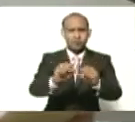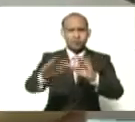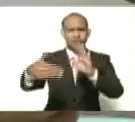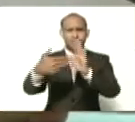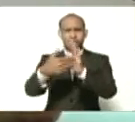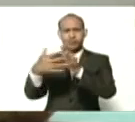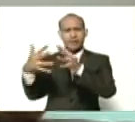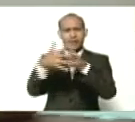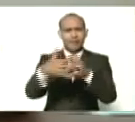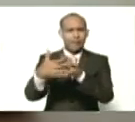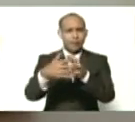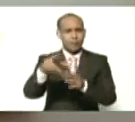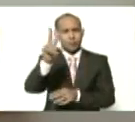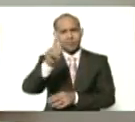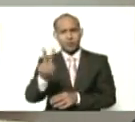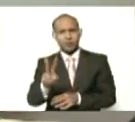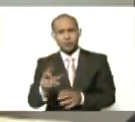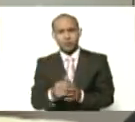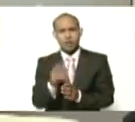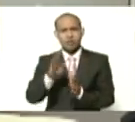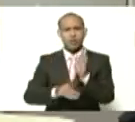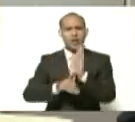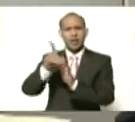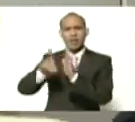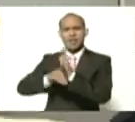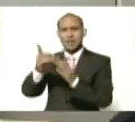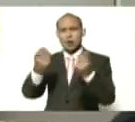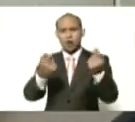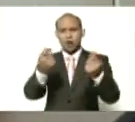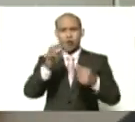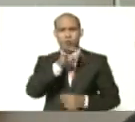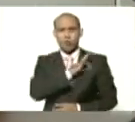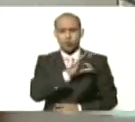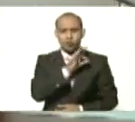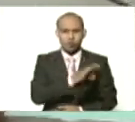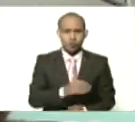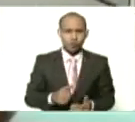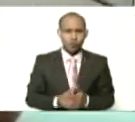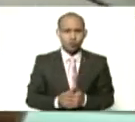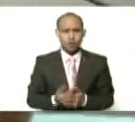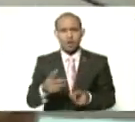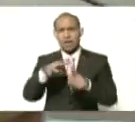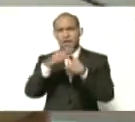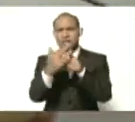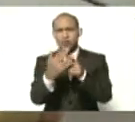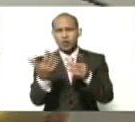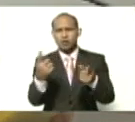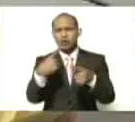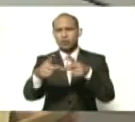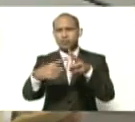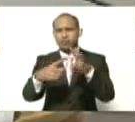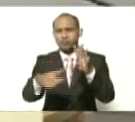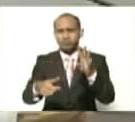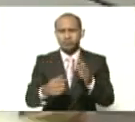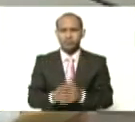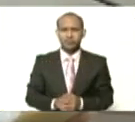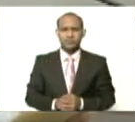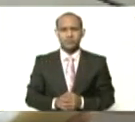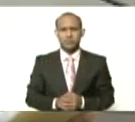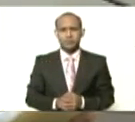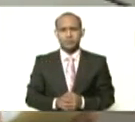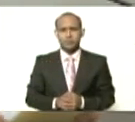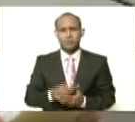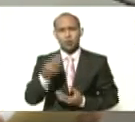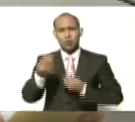sus nocivos efectos en el desarrollo económico y social. Las circunstancias apuntadas recaban,